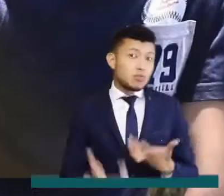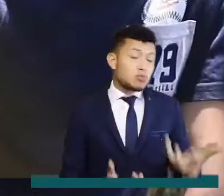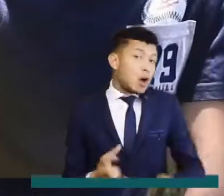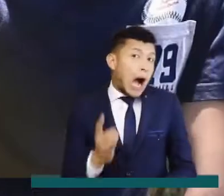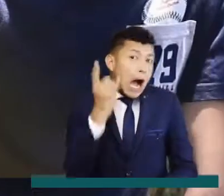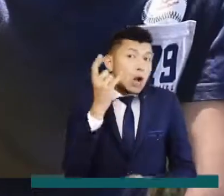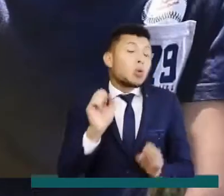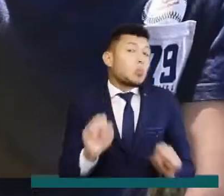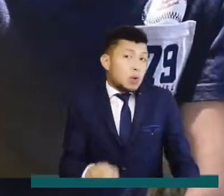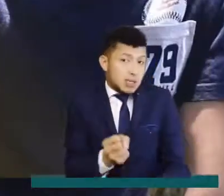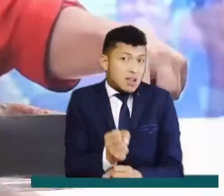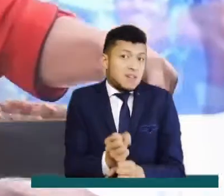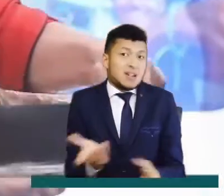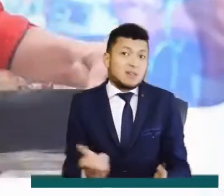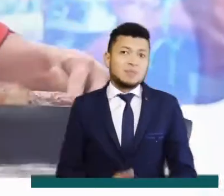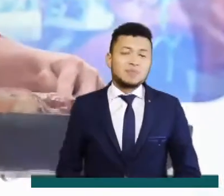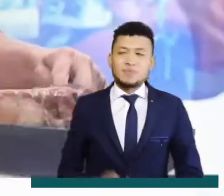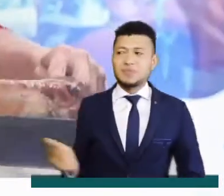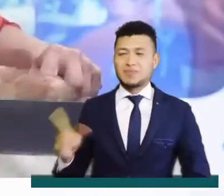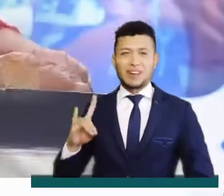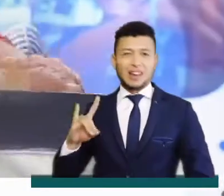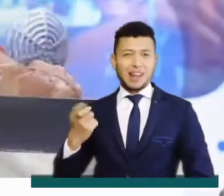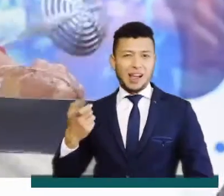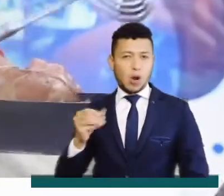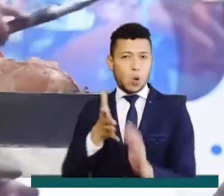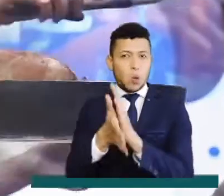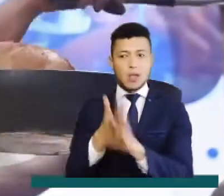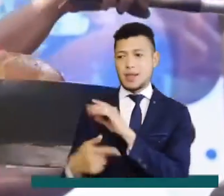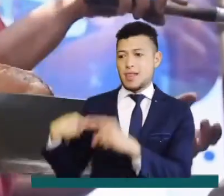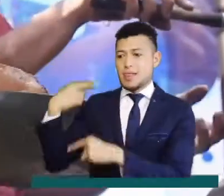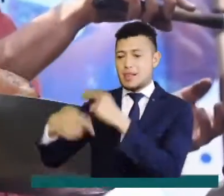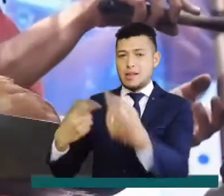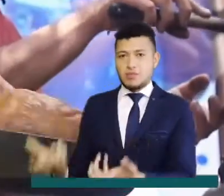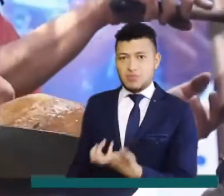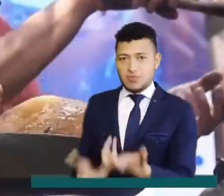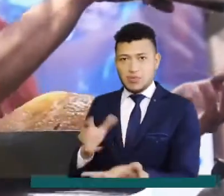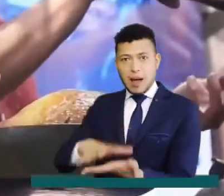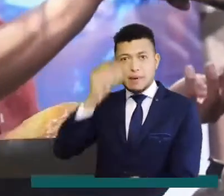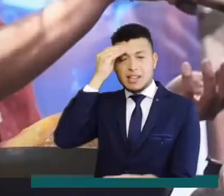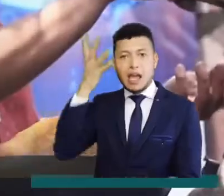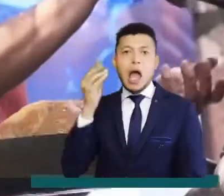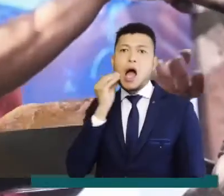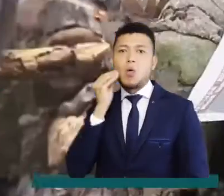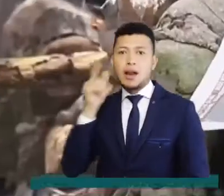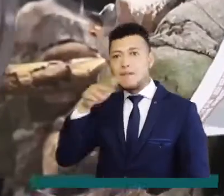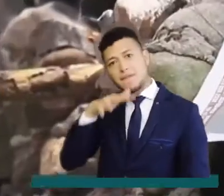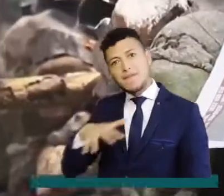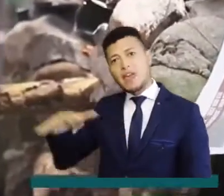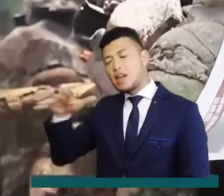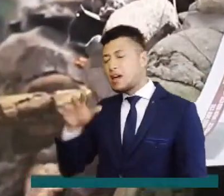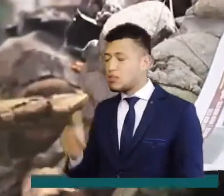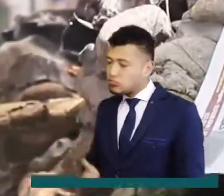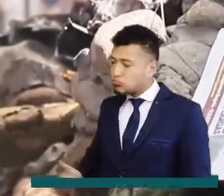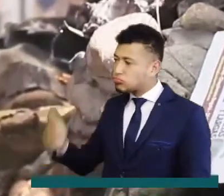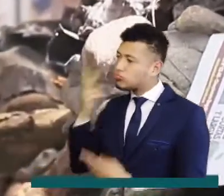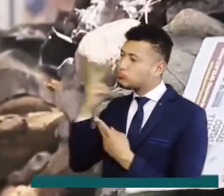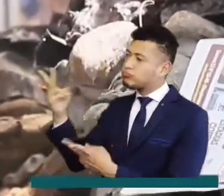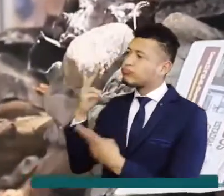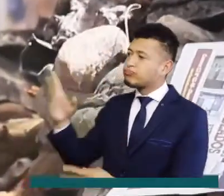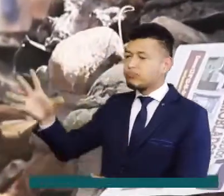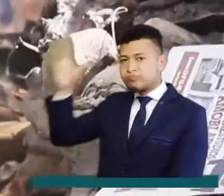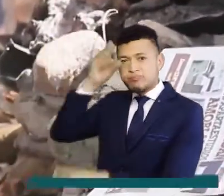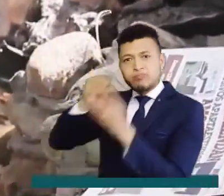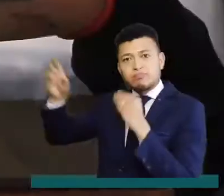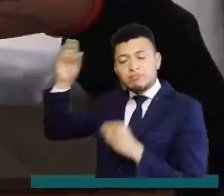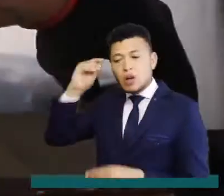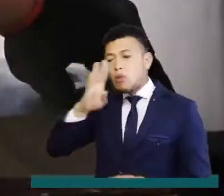que uno pueda trabajar diego cuenta que aprendió la cocina tradicional viendo las preparaciones de su abuela en la finca donde creció un lugar lleno de